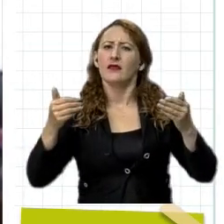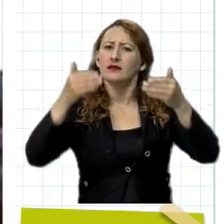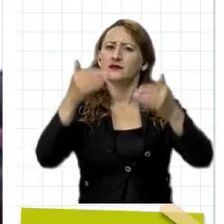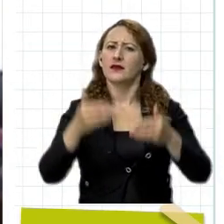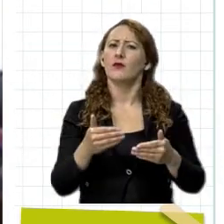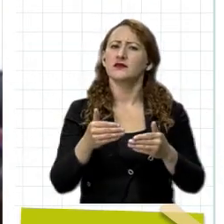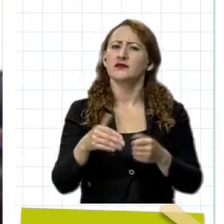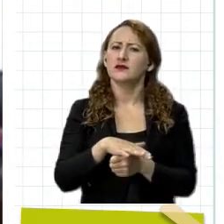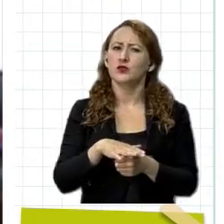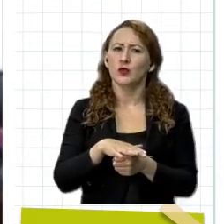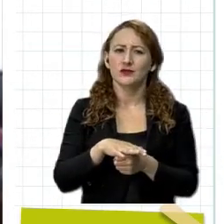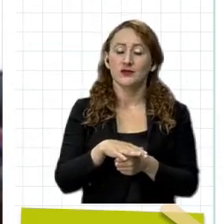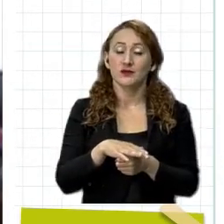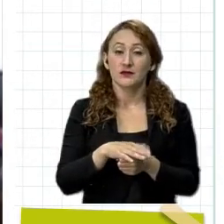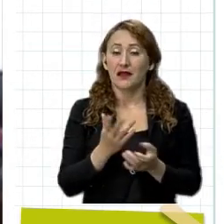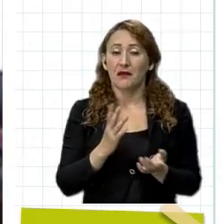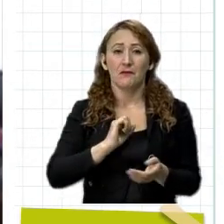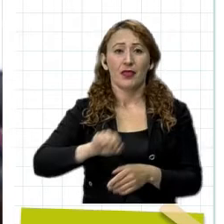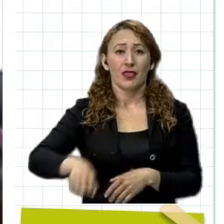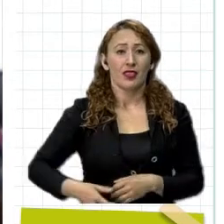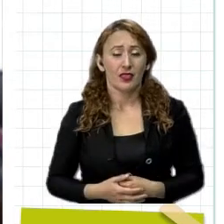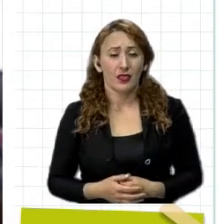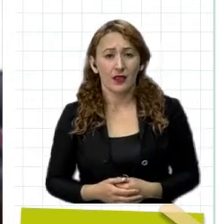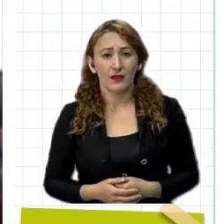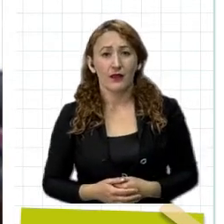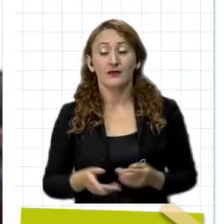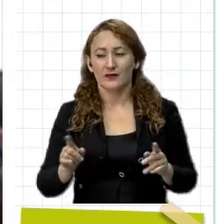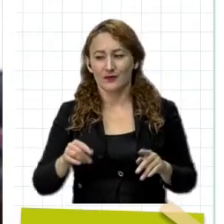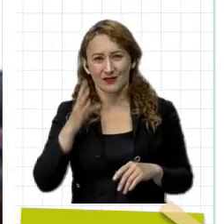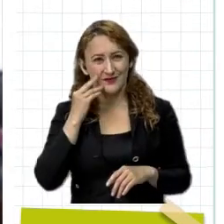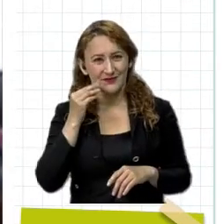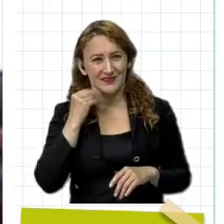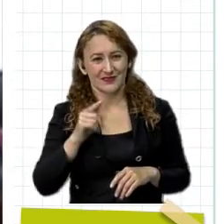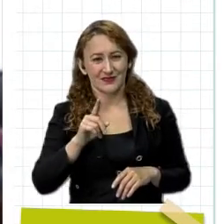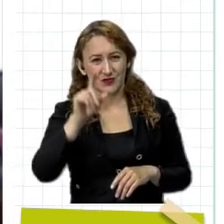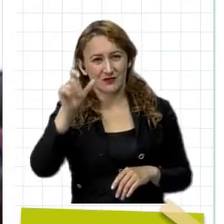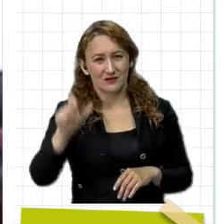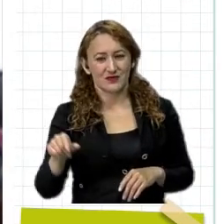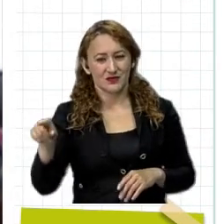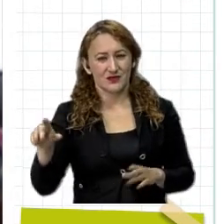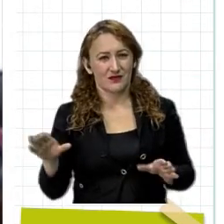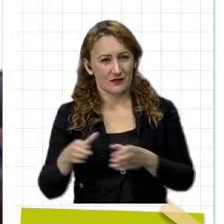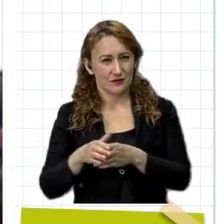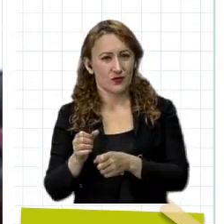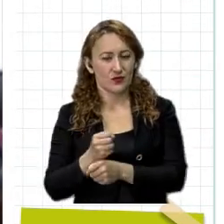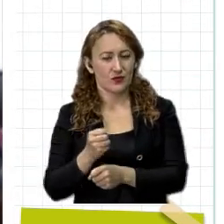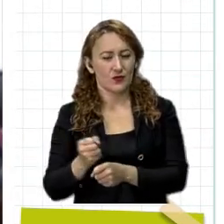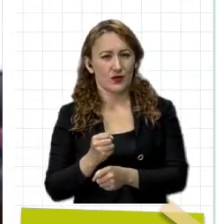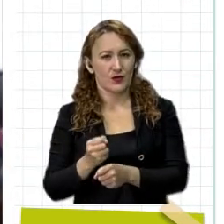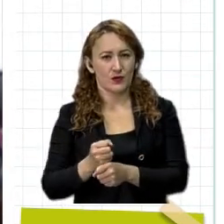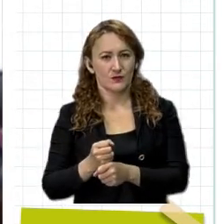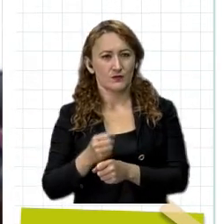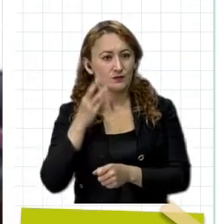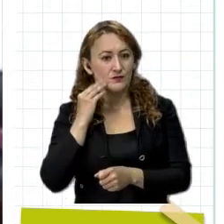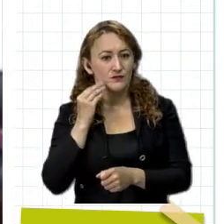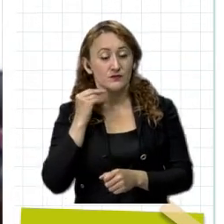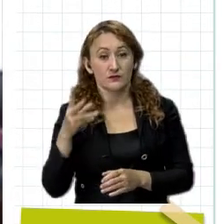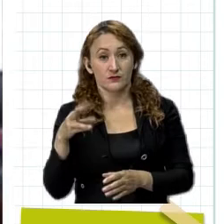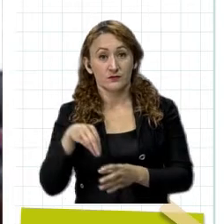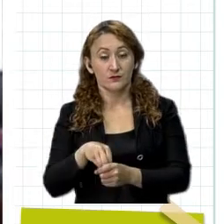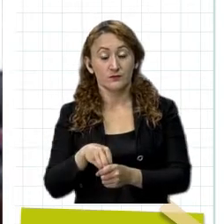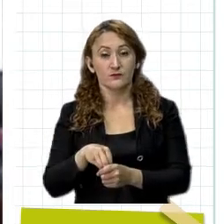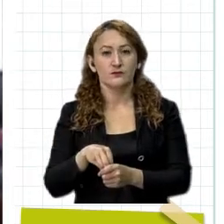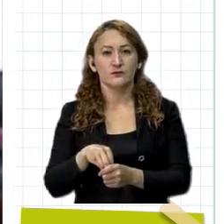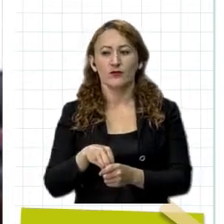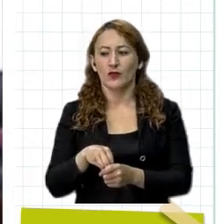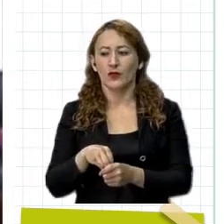discapacidad, y trae a colación la experiencia vivida por una de las integrantes del equipo de trabajo que formaba parte de lo que